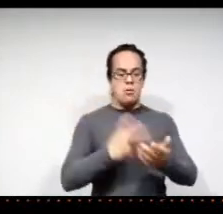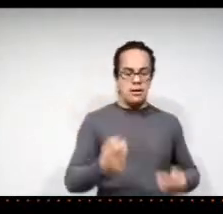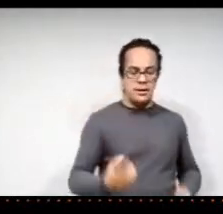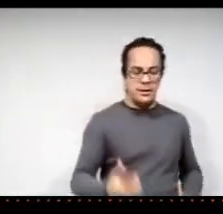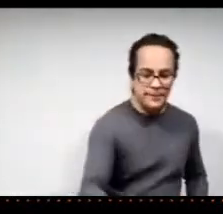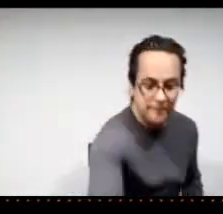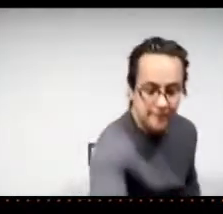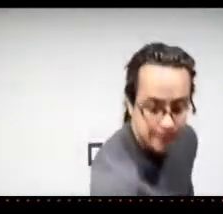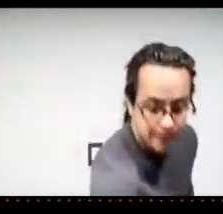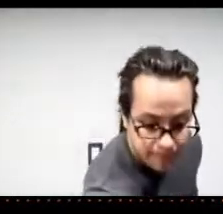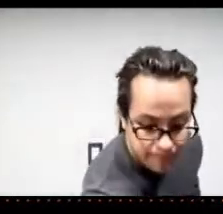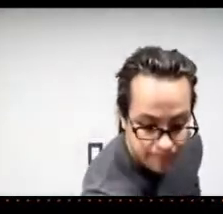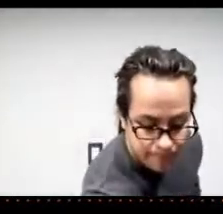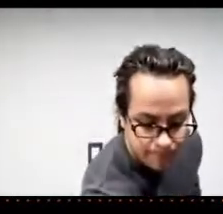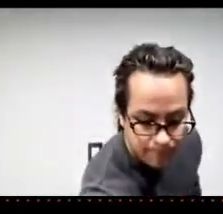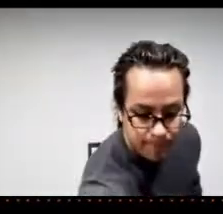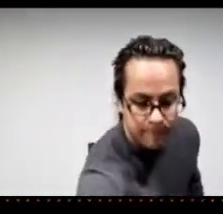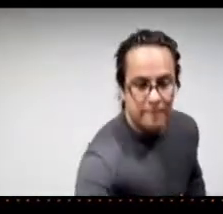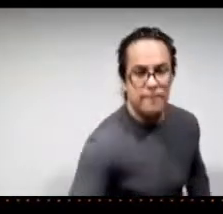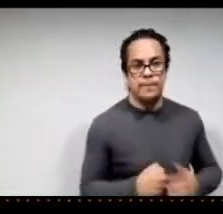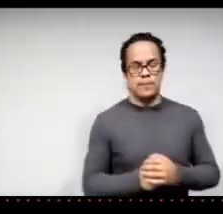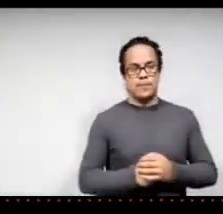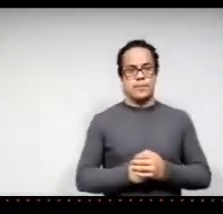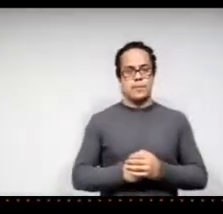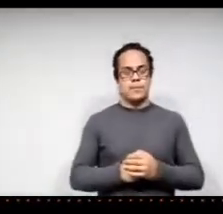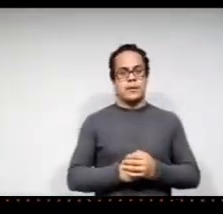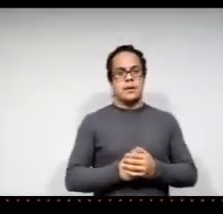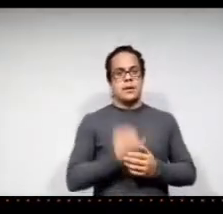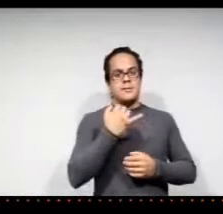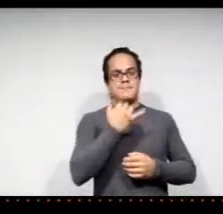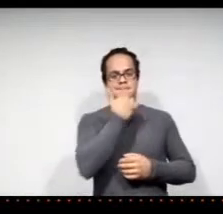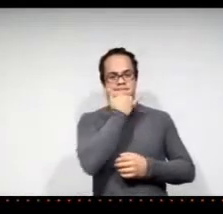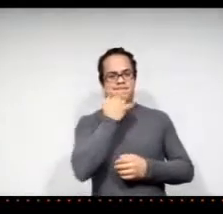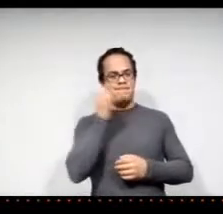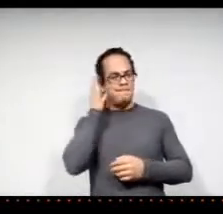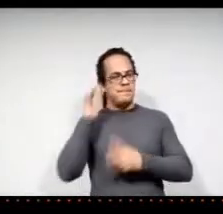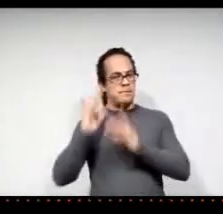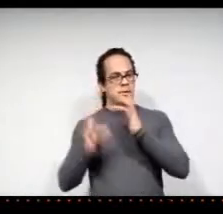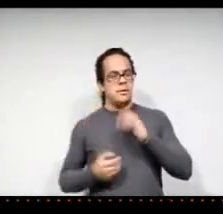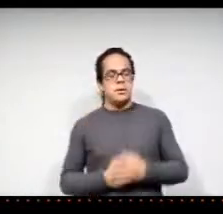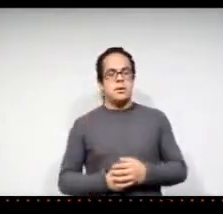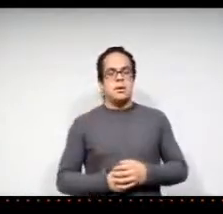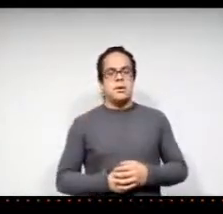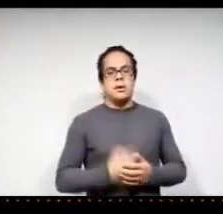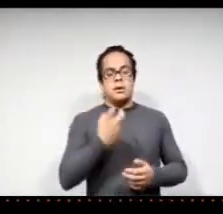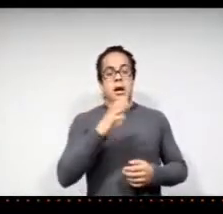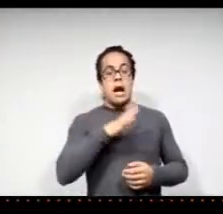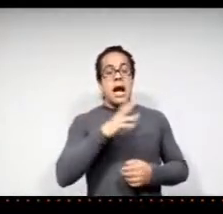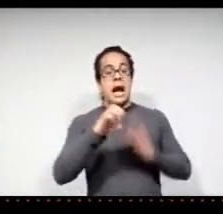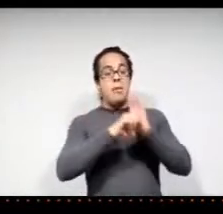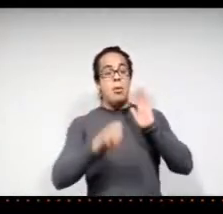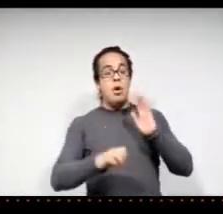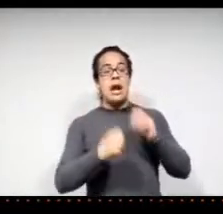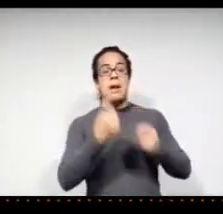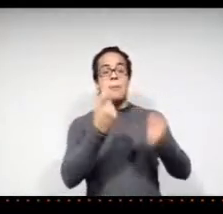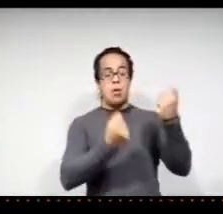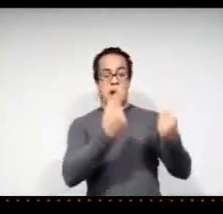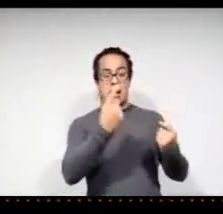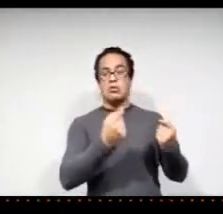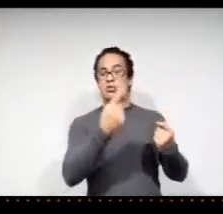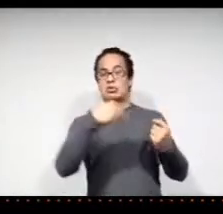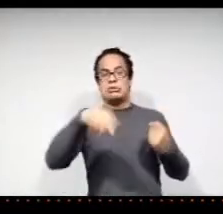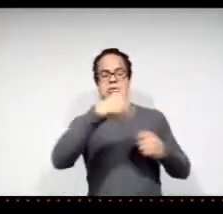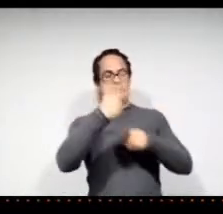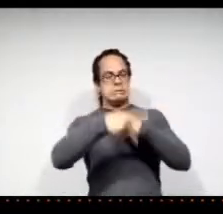tener ya una educación híbrida o semipresencial. Y por otro lado, seguiremos teniendo todos estos grupos de alto riesgo, en donde vamos a